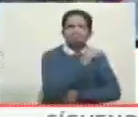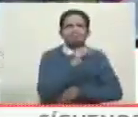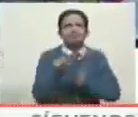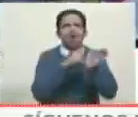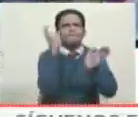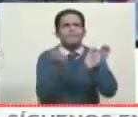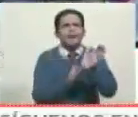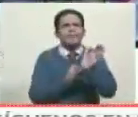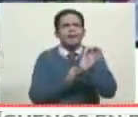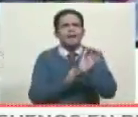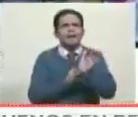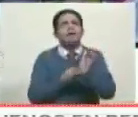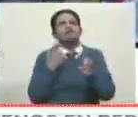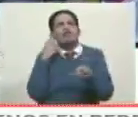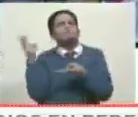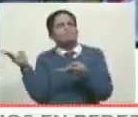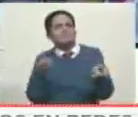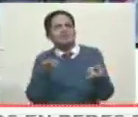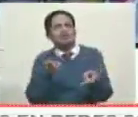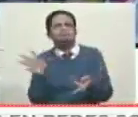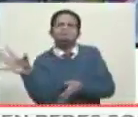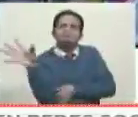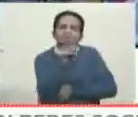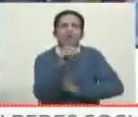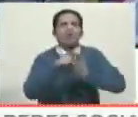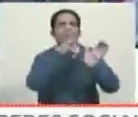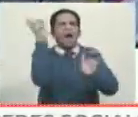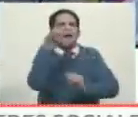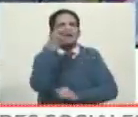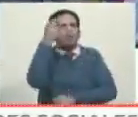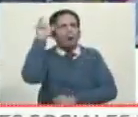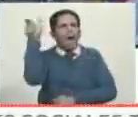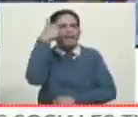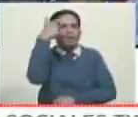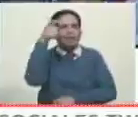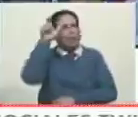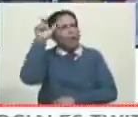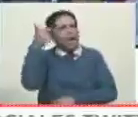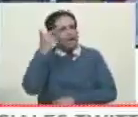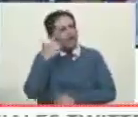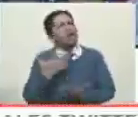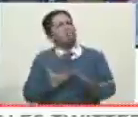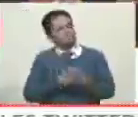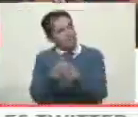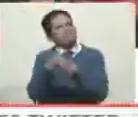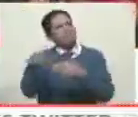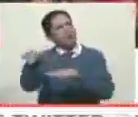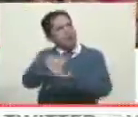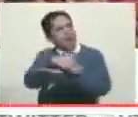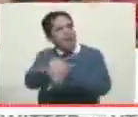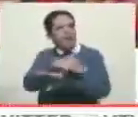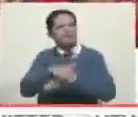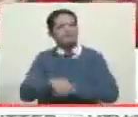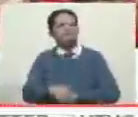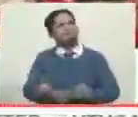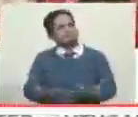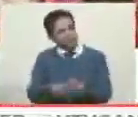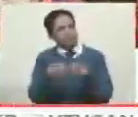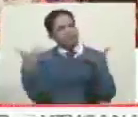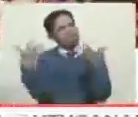invito a guárico todas las mujeres y los hombres de guárico que nos vamos a la calle nos vamos a la batalla